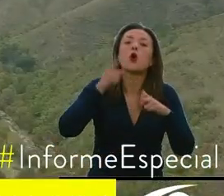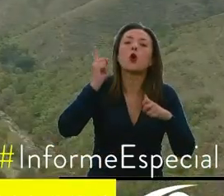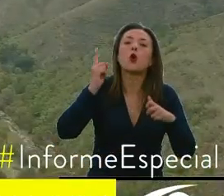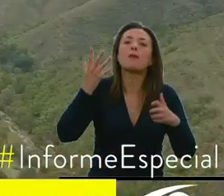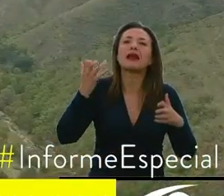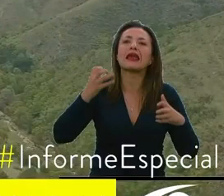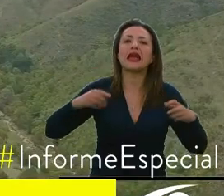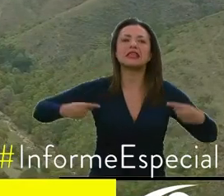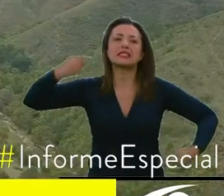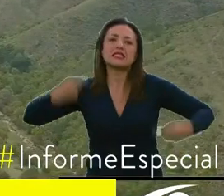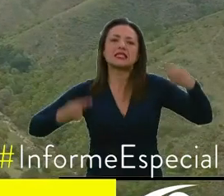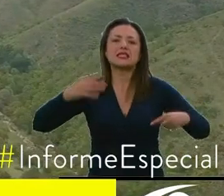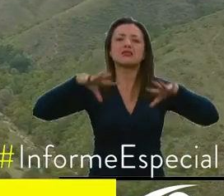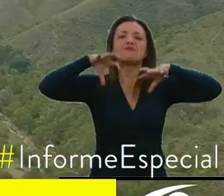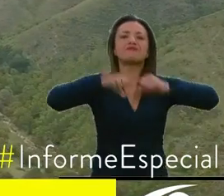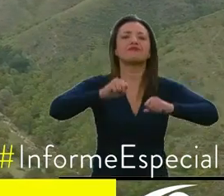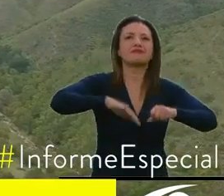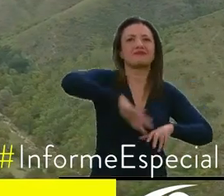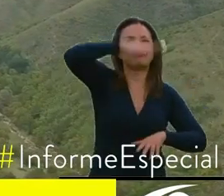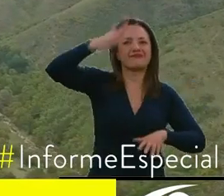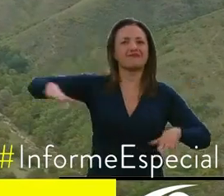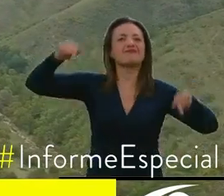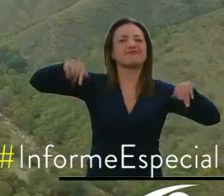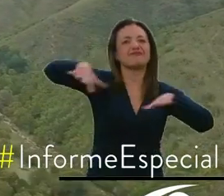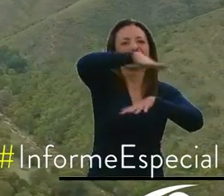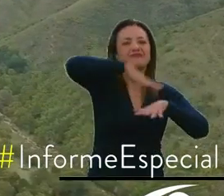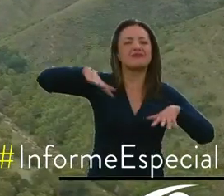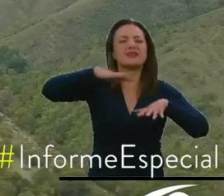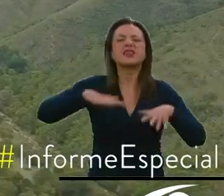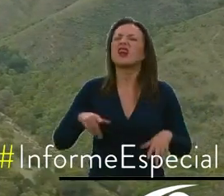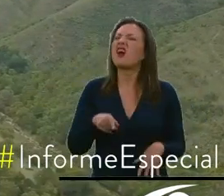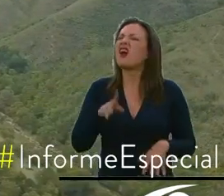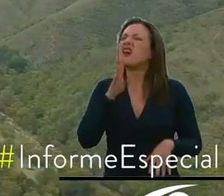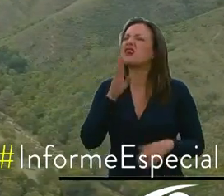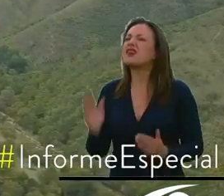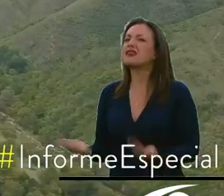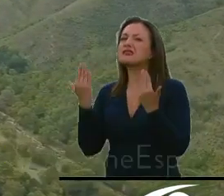de la Sierra Nevada. Y la pregunta es, ¿a quién beneficia todo este conflicto?